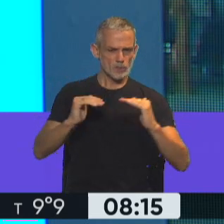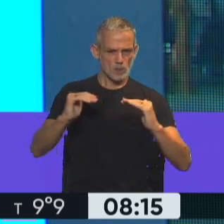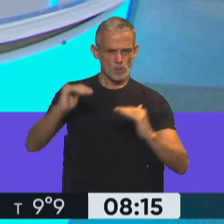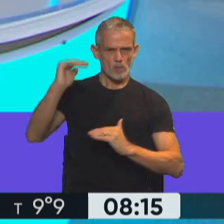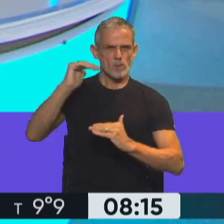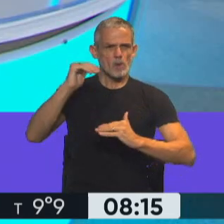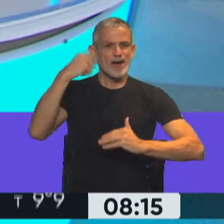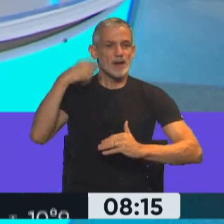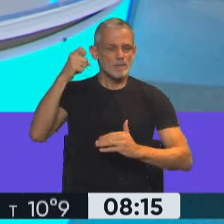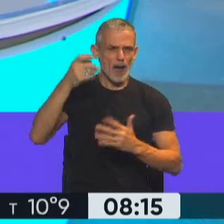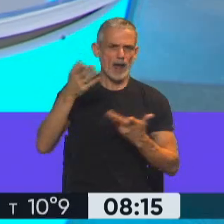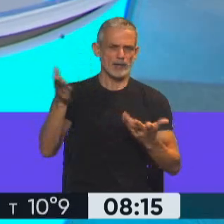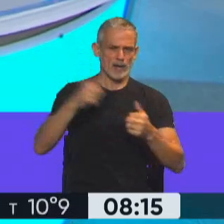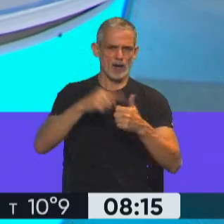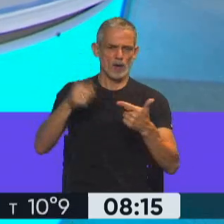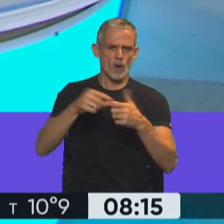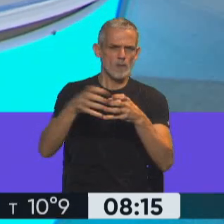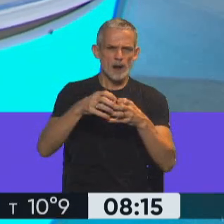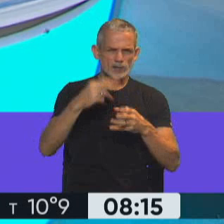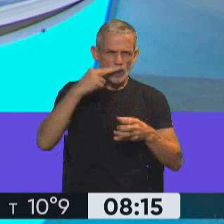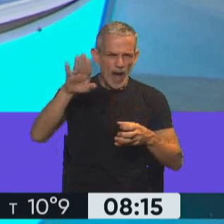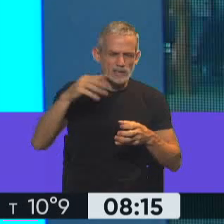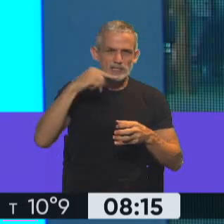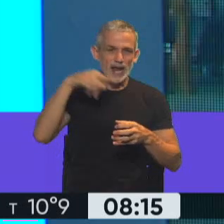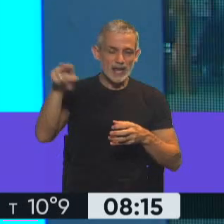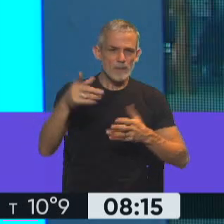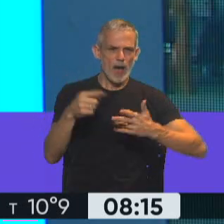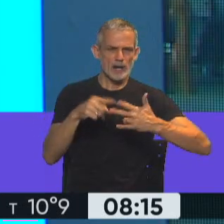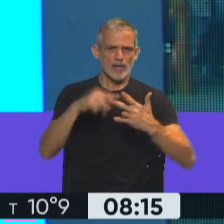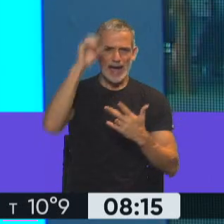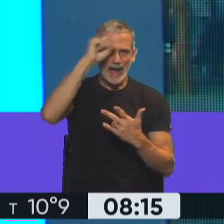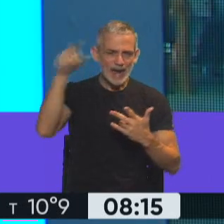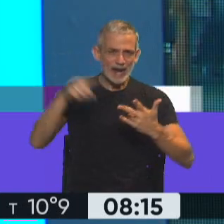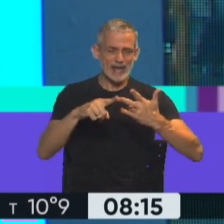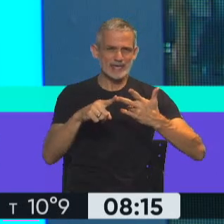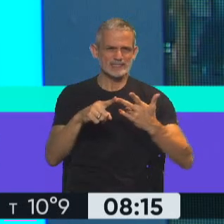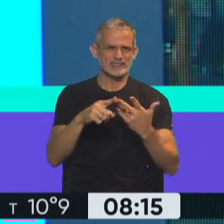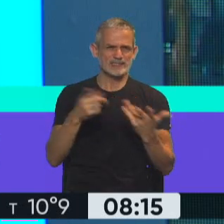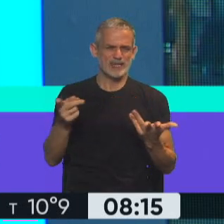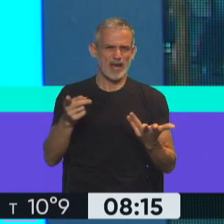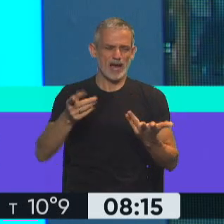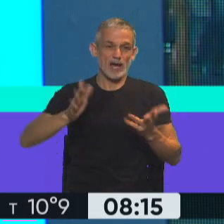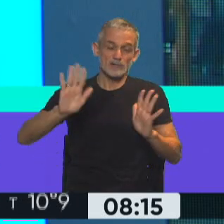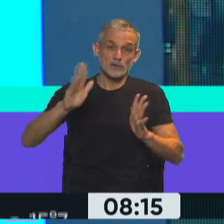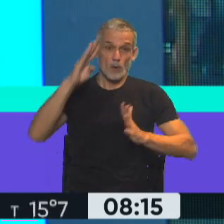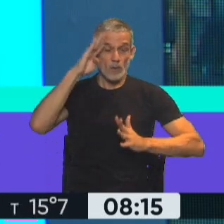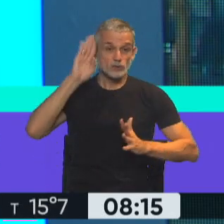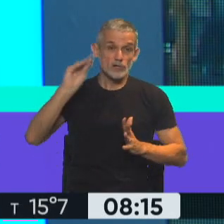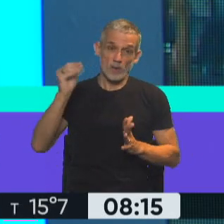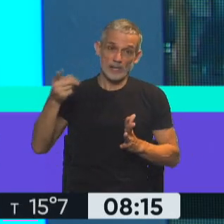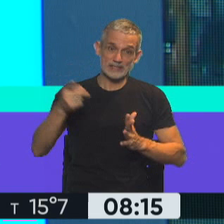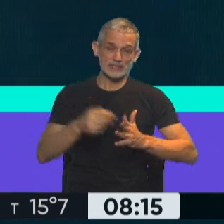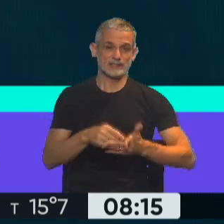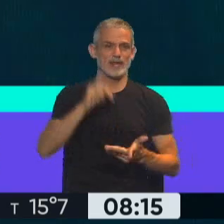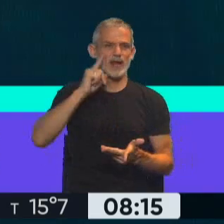Vox en España, lo vemos con partidos neonazis en Alemania, lo vemos en Grecia, lo vemos Ahora, con, Nahuel, con esto es un Bolsonaro riesgo, en digo, Brasil. porque